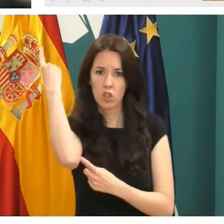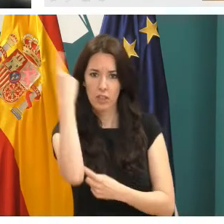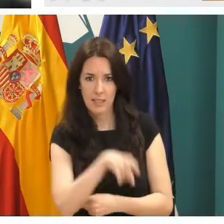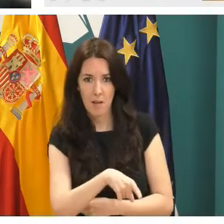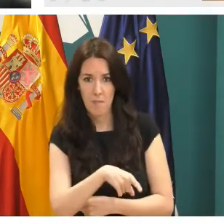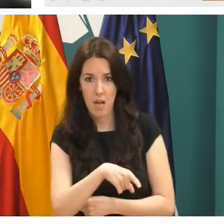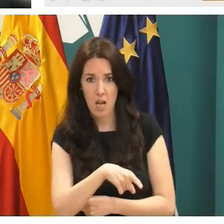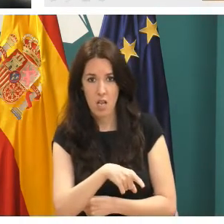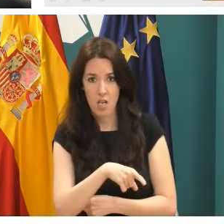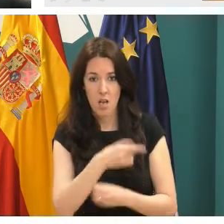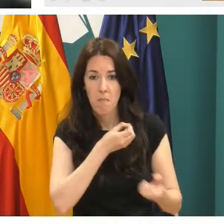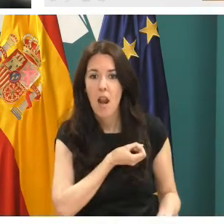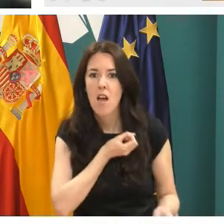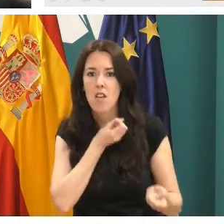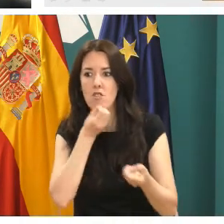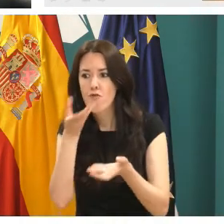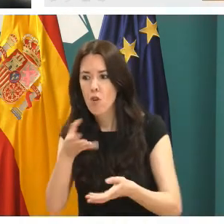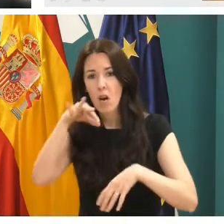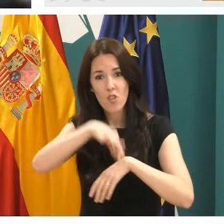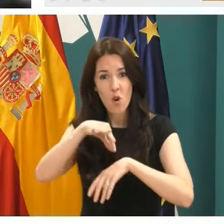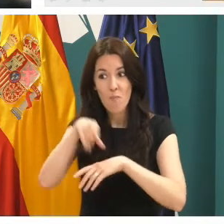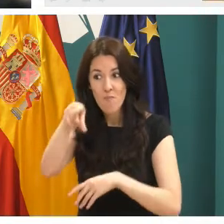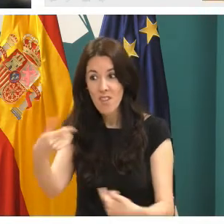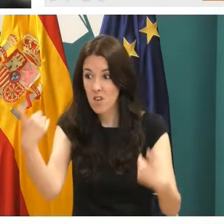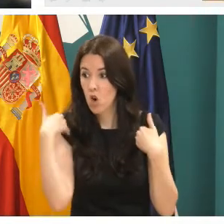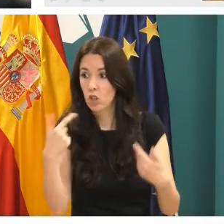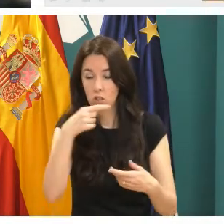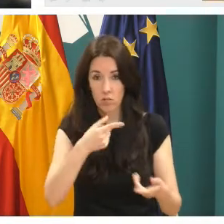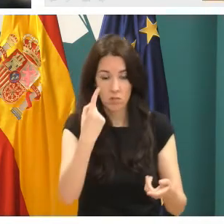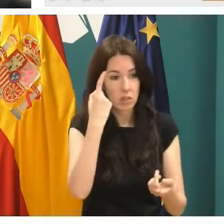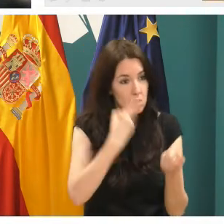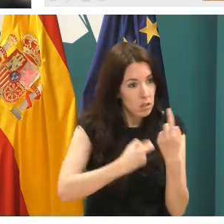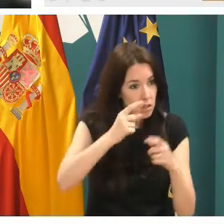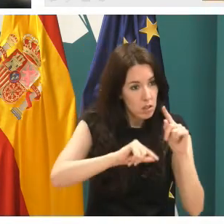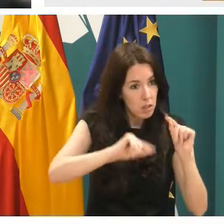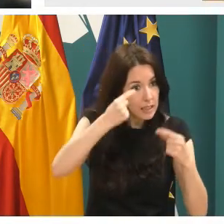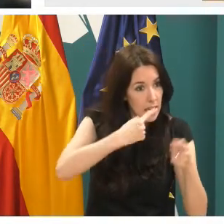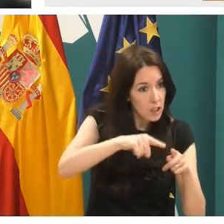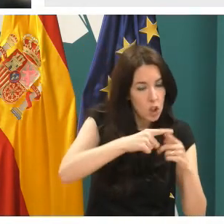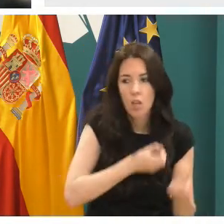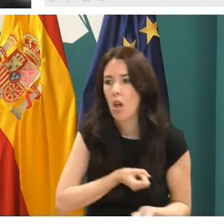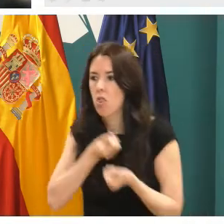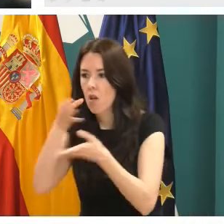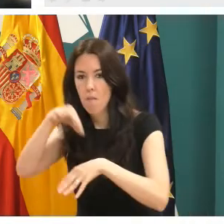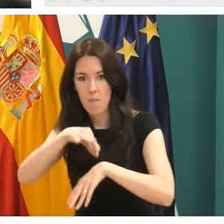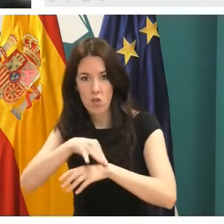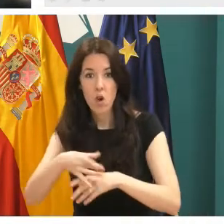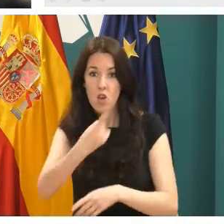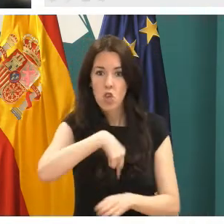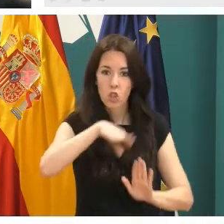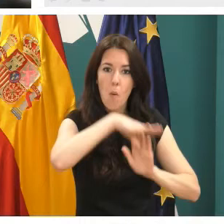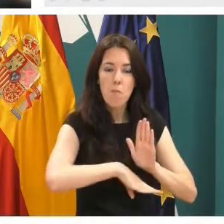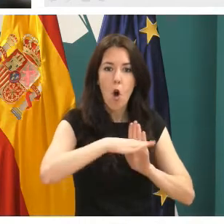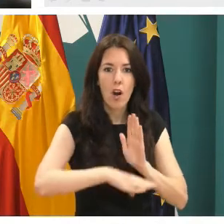para pasarle esa información a los médicos que lo tratan y que lo tengan en cuenta y para poder diseñar nosotros un programa